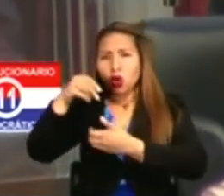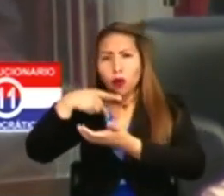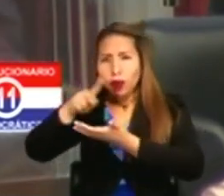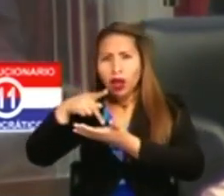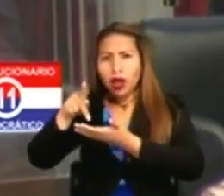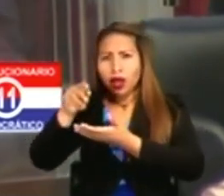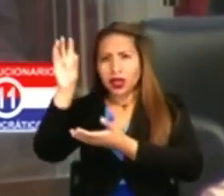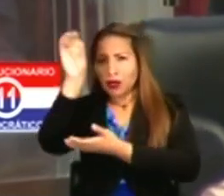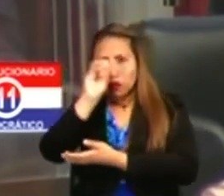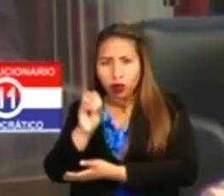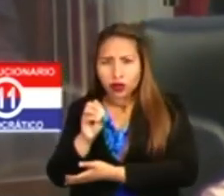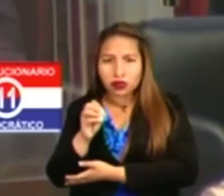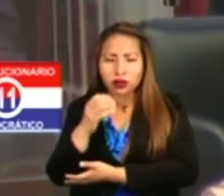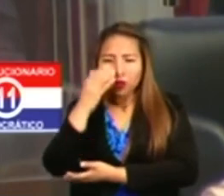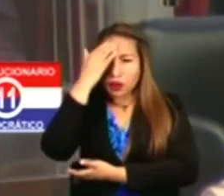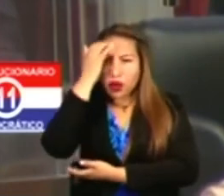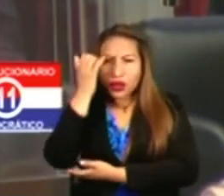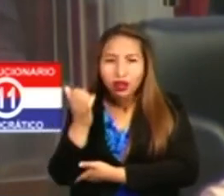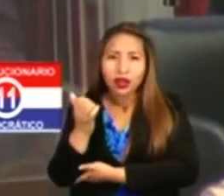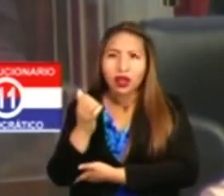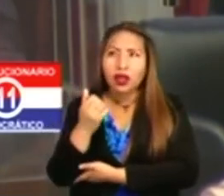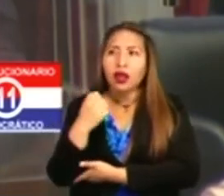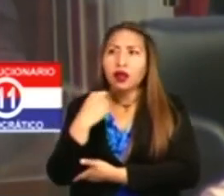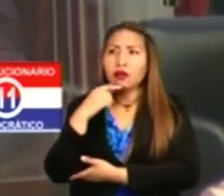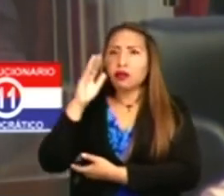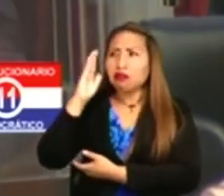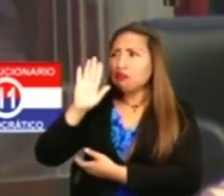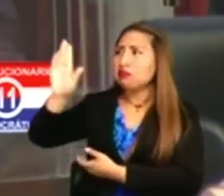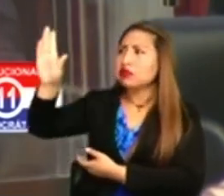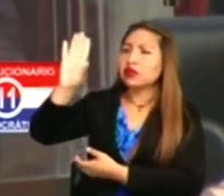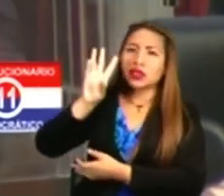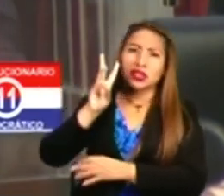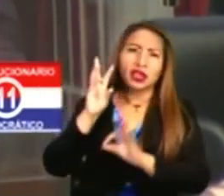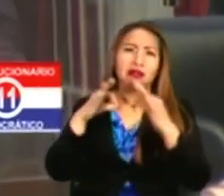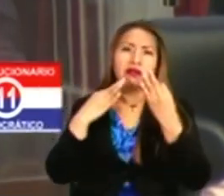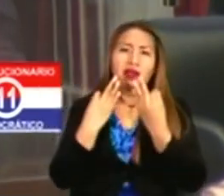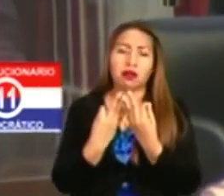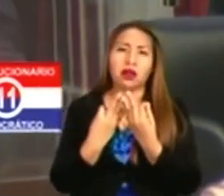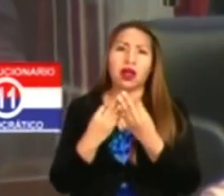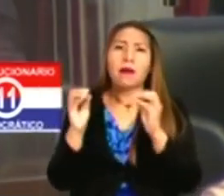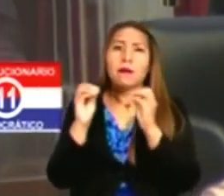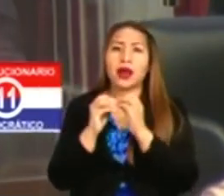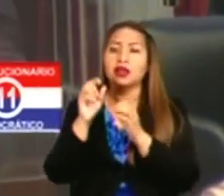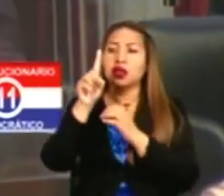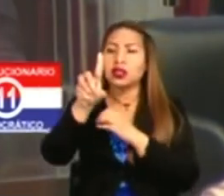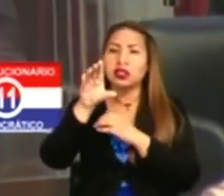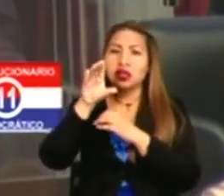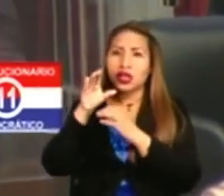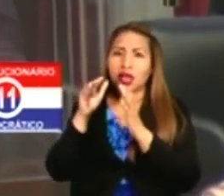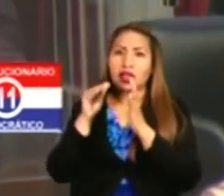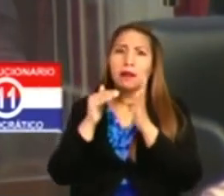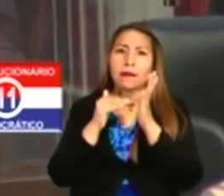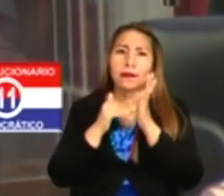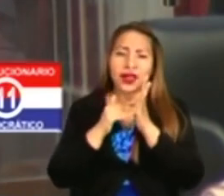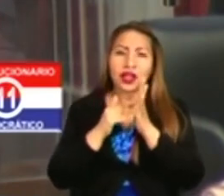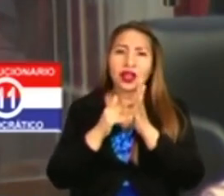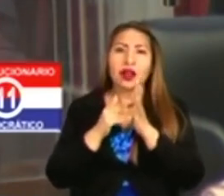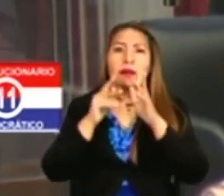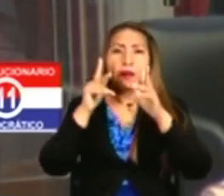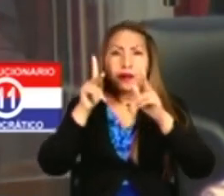seis familias. Y mientras tanto, más de 100.000 transportistas que tienen que pagar sus impuestos, los